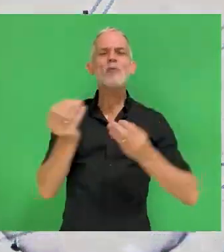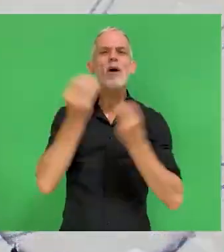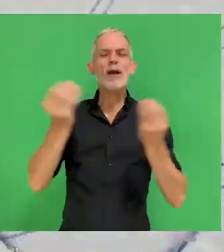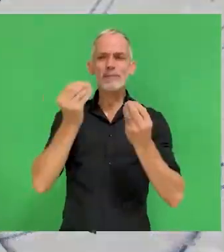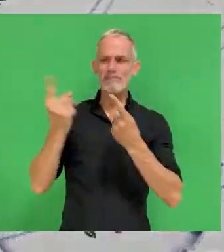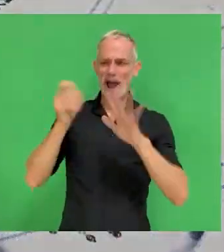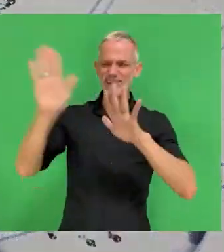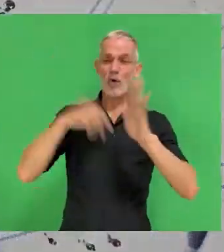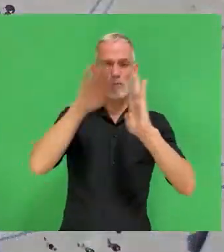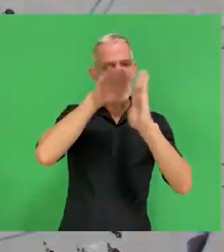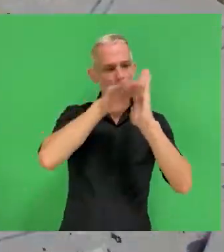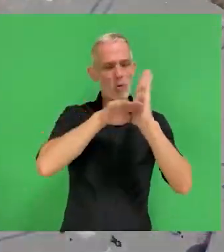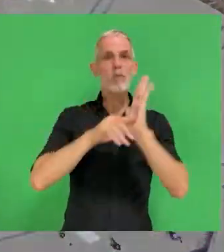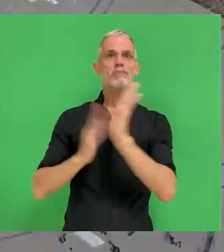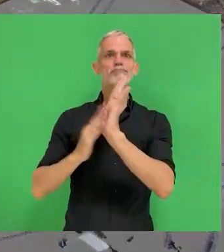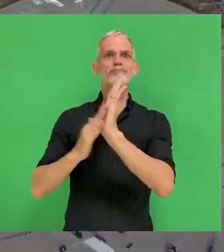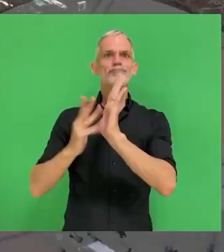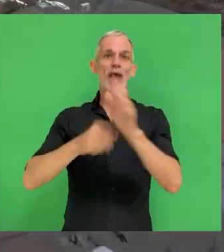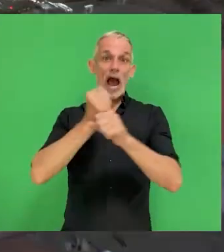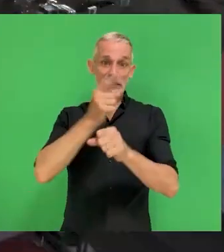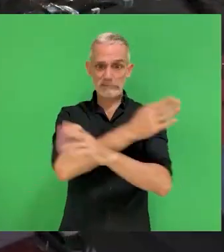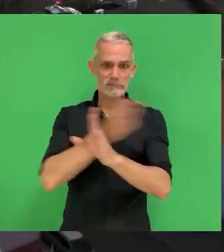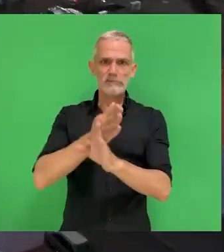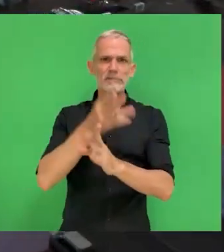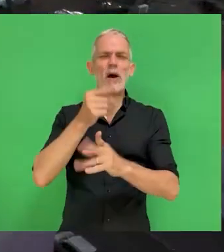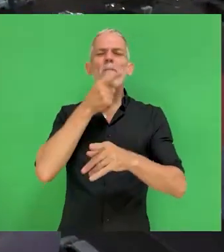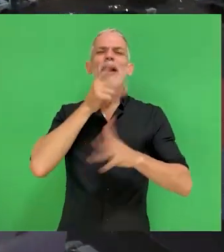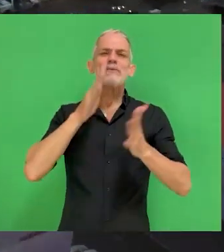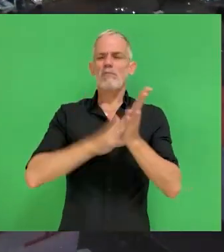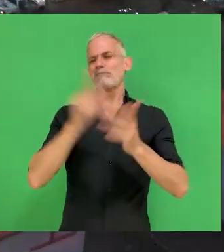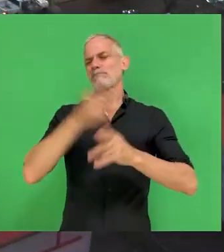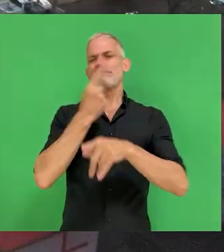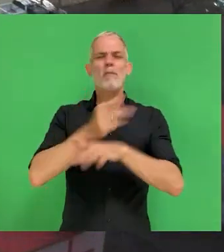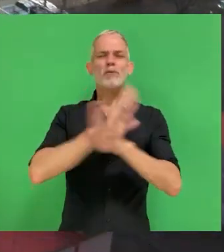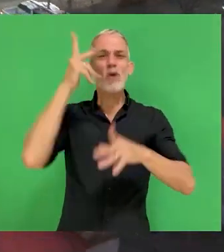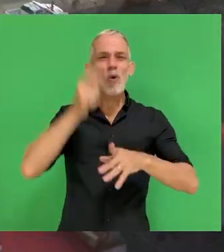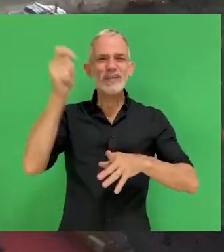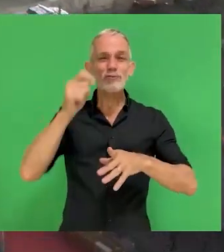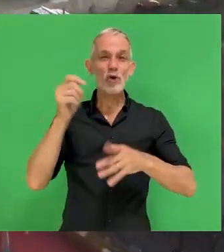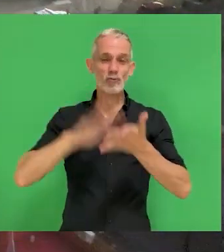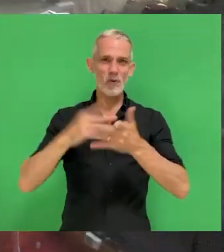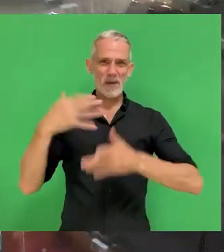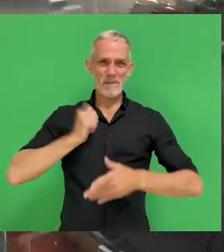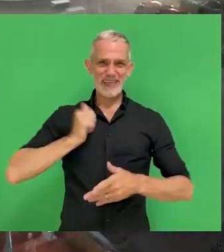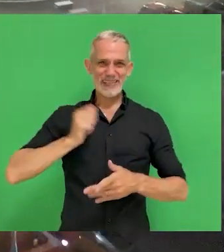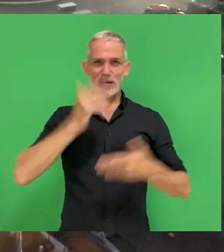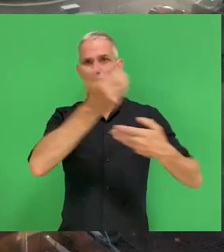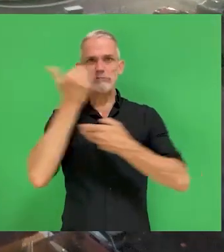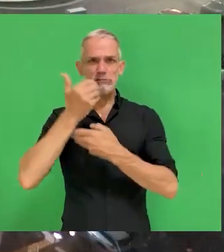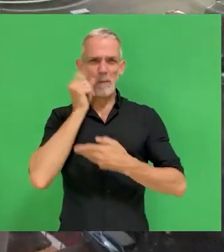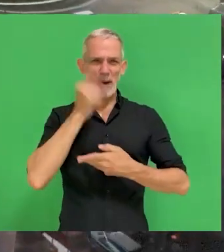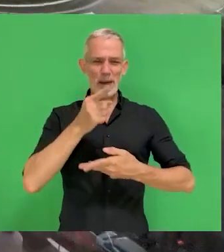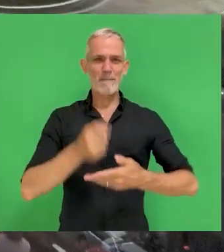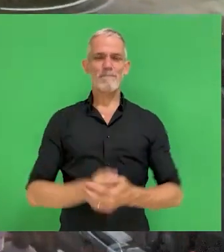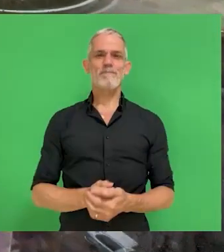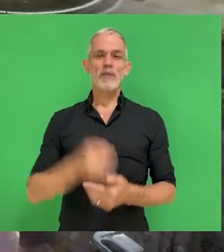se necesitaba para probar lo que hasta entonces parecía incomprobable en el juicio con los militares que lo secuestraron.